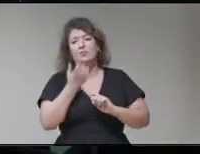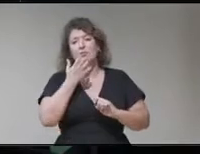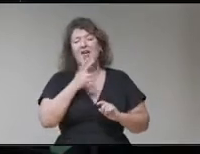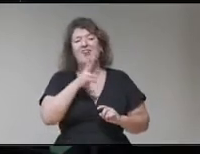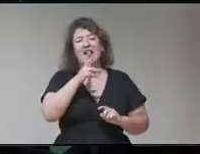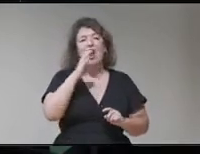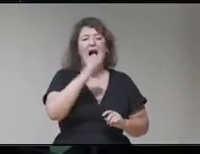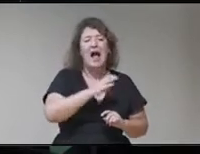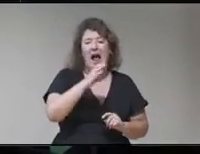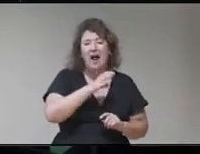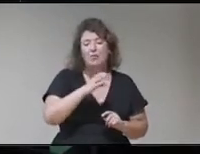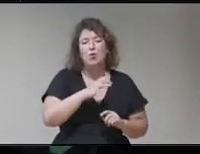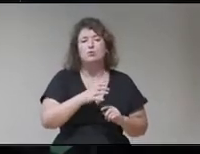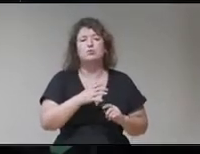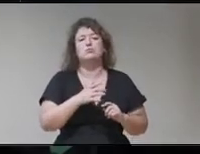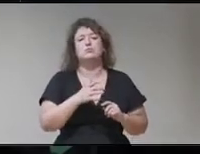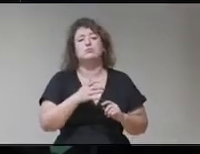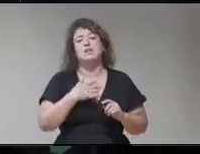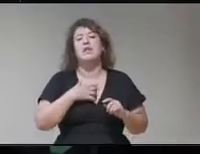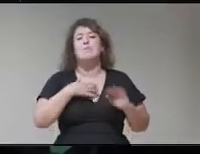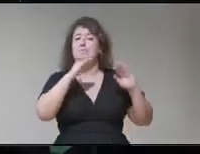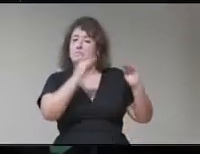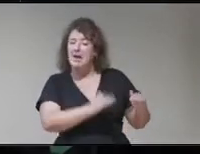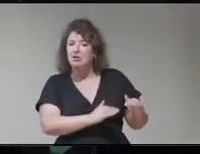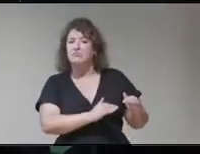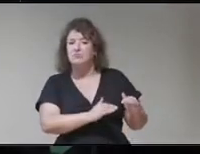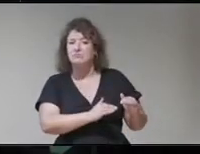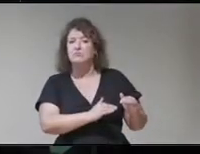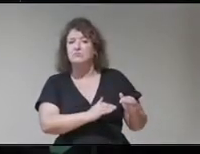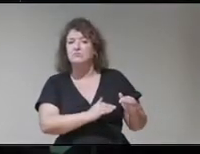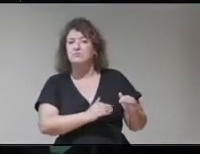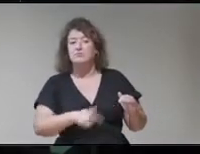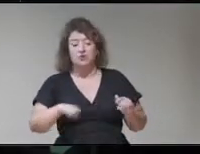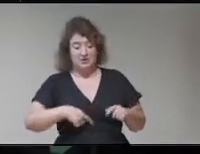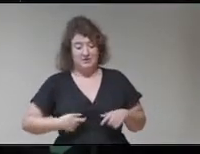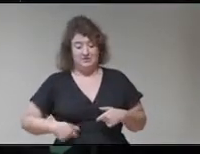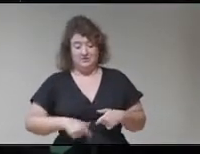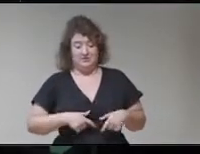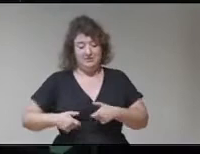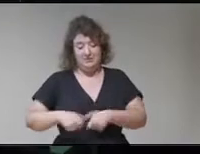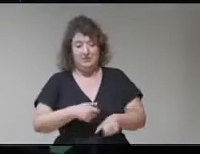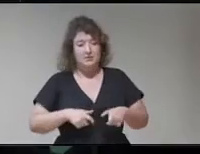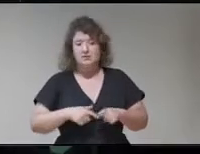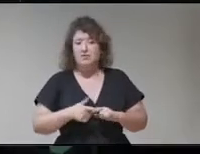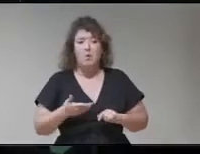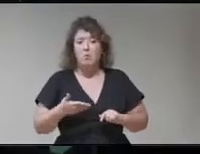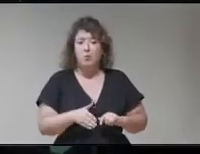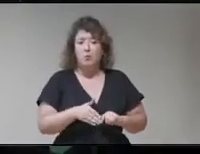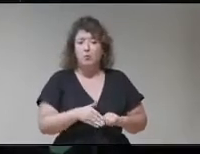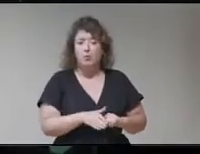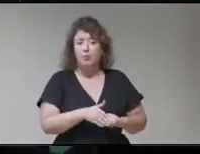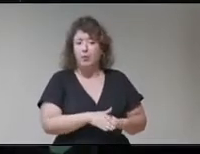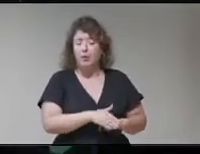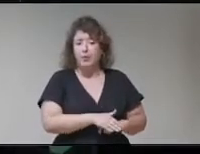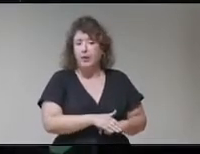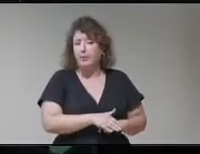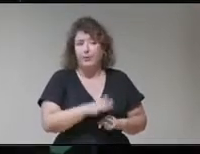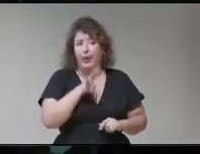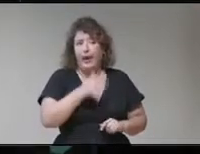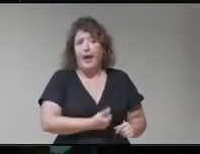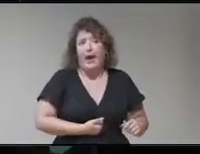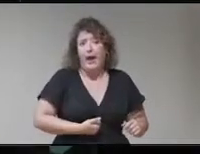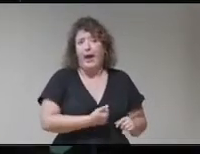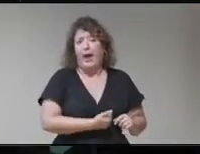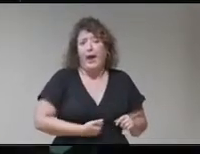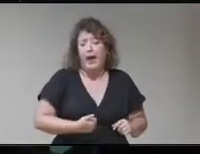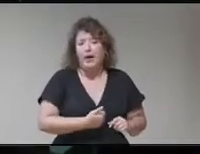de carbono de utilización lenta disminuye, entonces todos aquellos microorganismos se mueren de hambre, porque lo que ocurre es que todo lo que yo